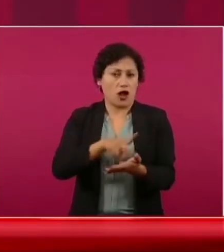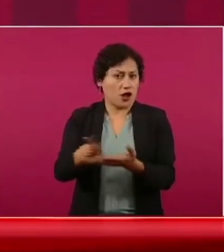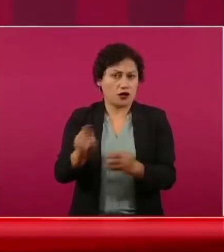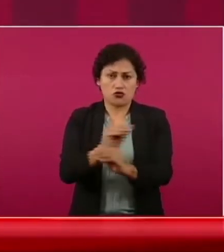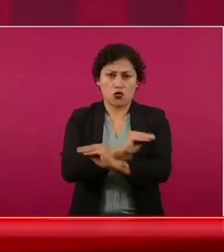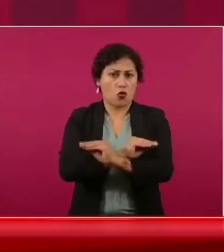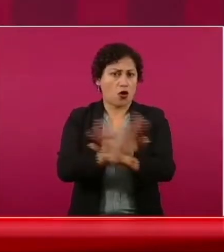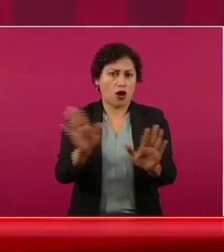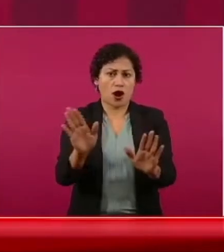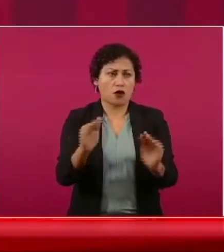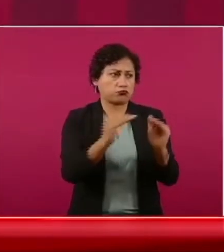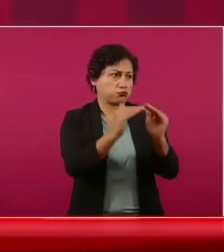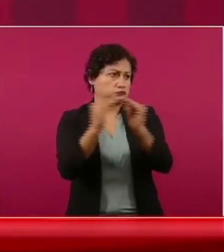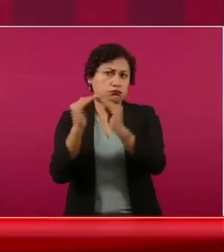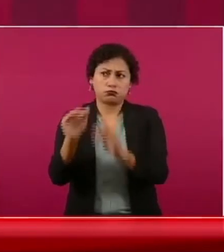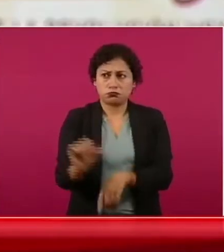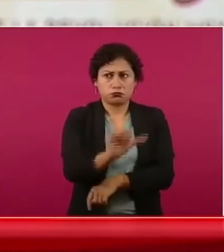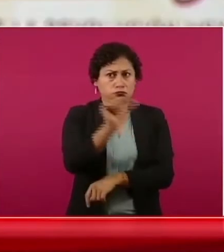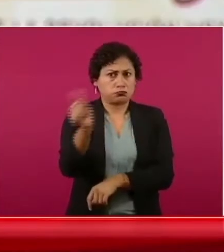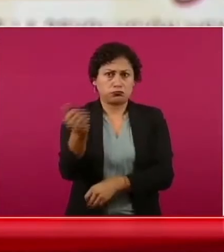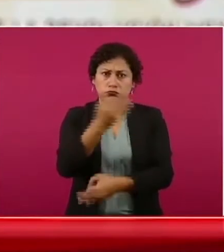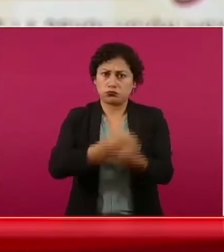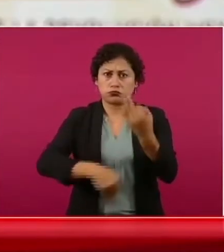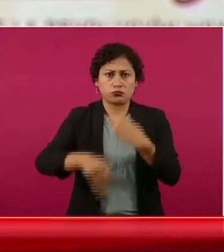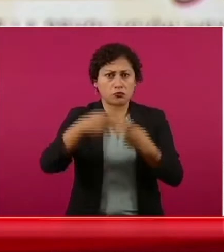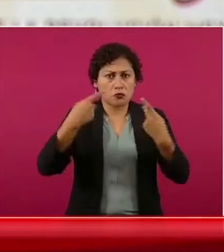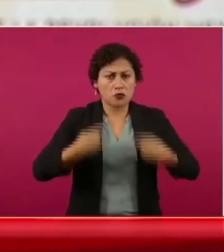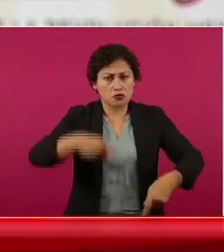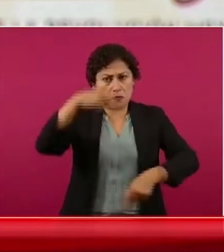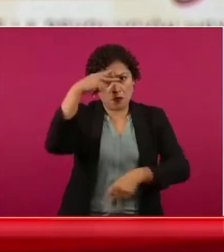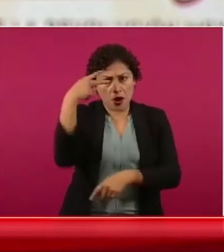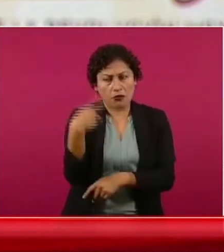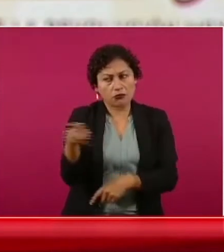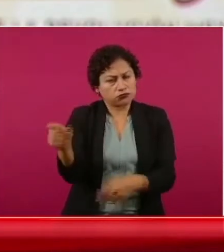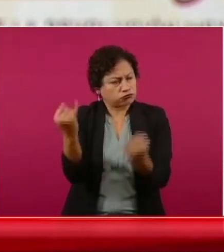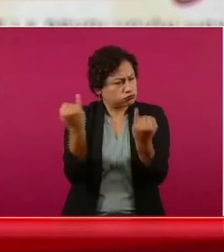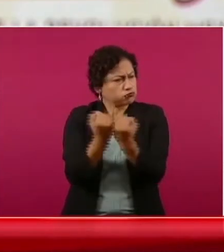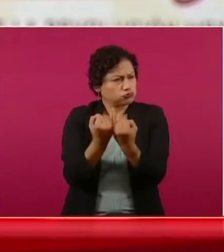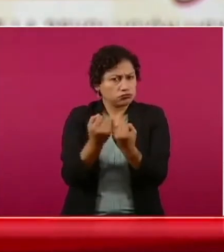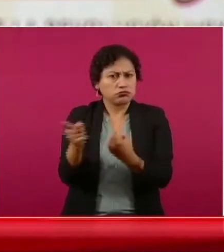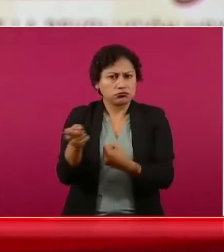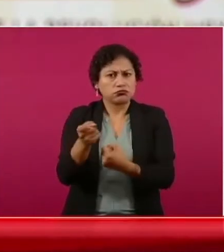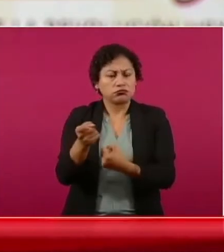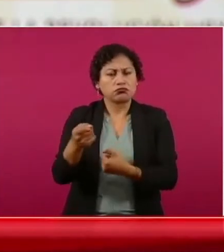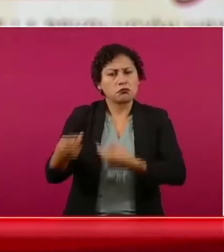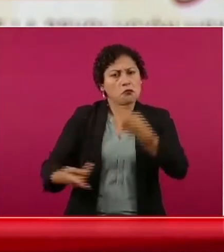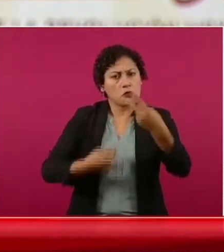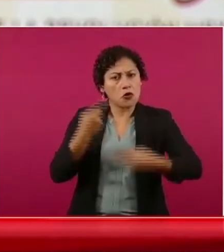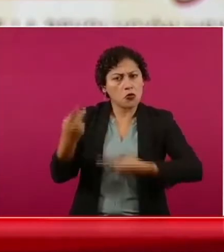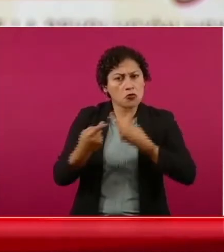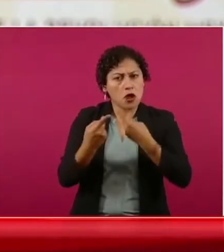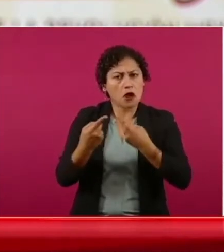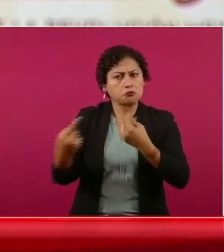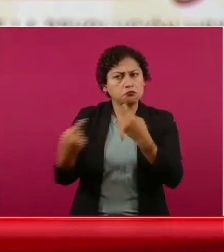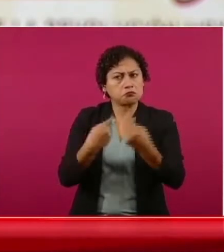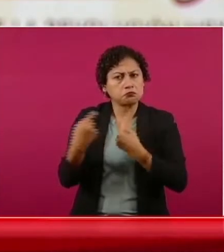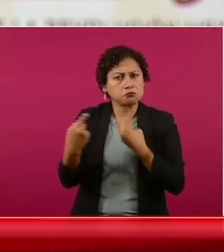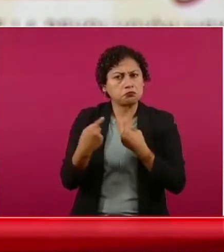como cualquier otro mexicano porque somos libres